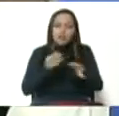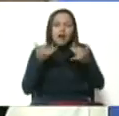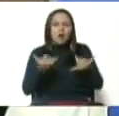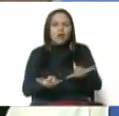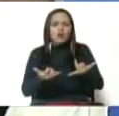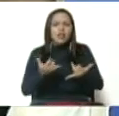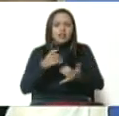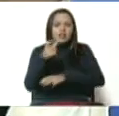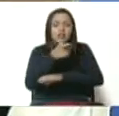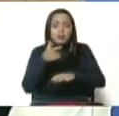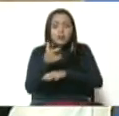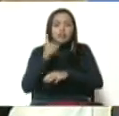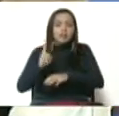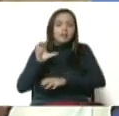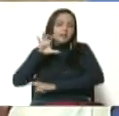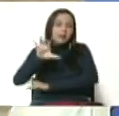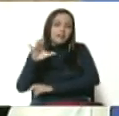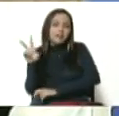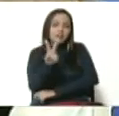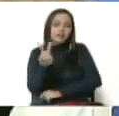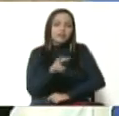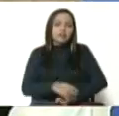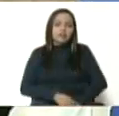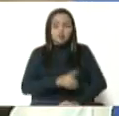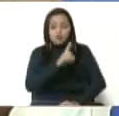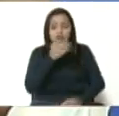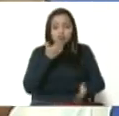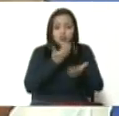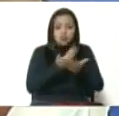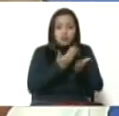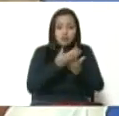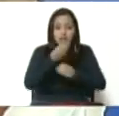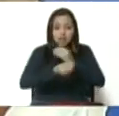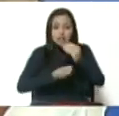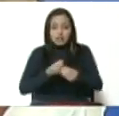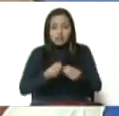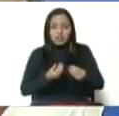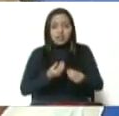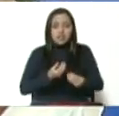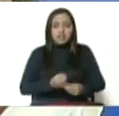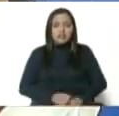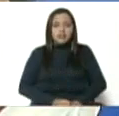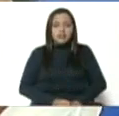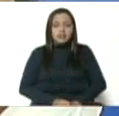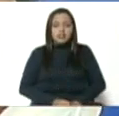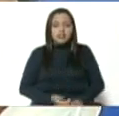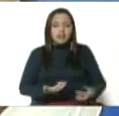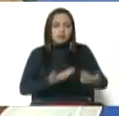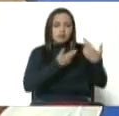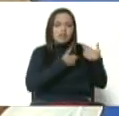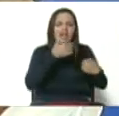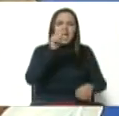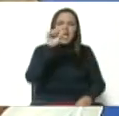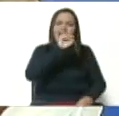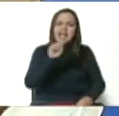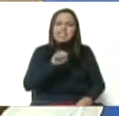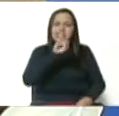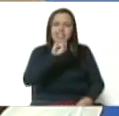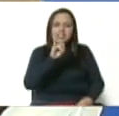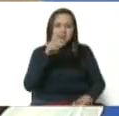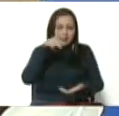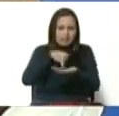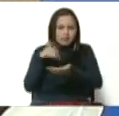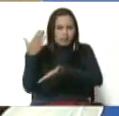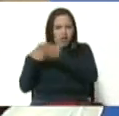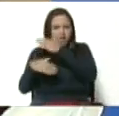uno de los planteamientos que hizo la representante del sindicato ASI tenía que ver con las